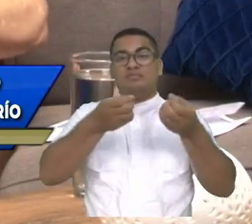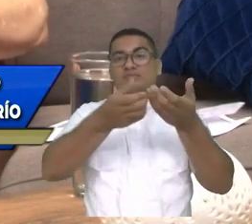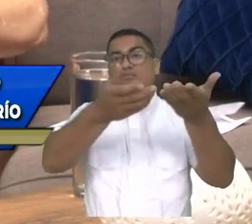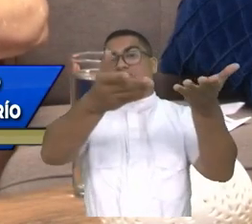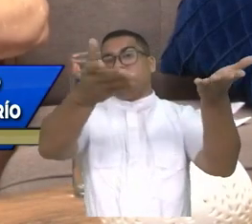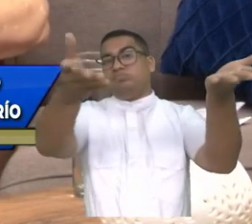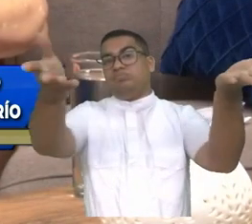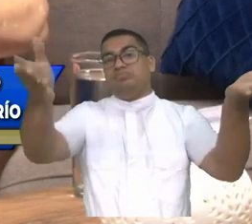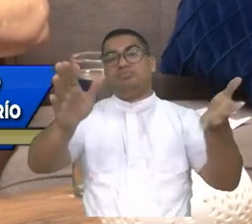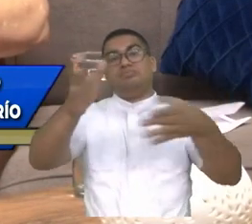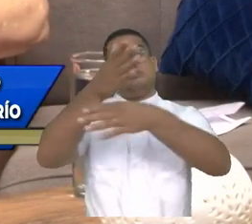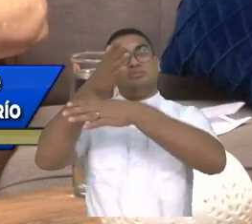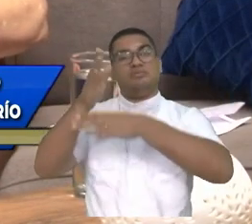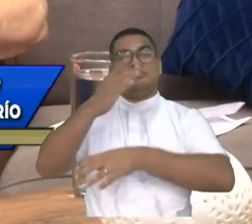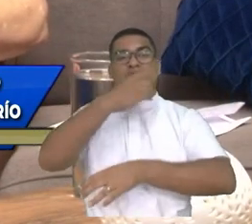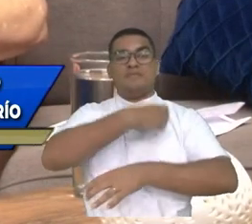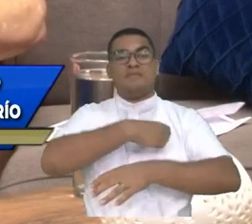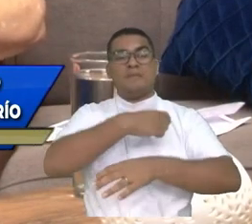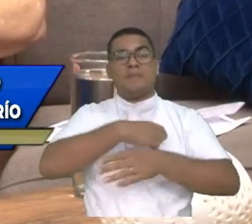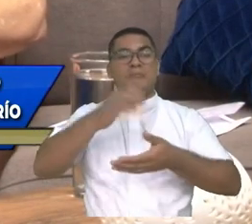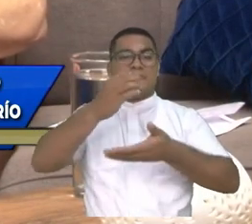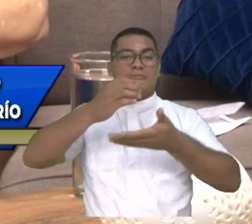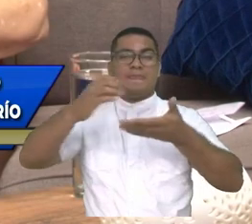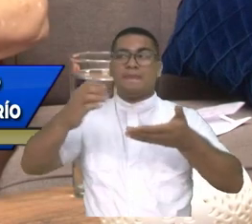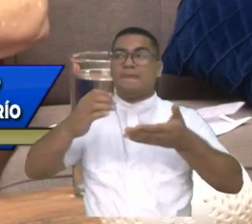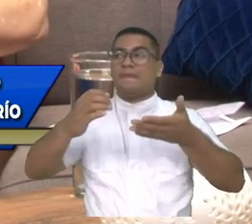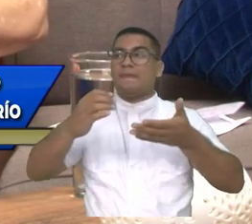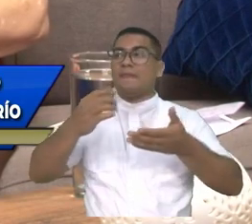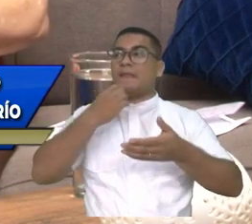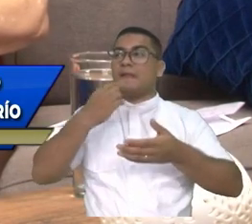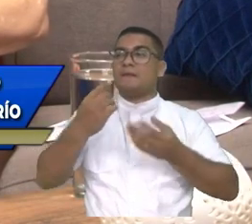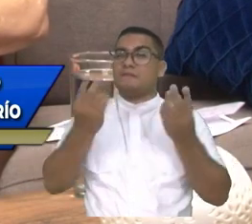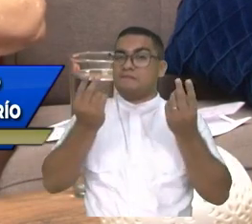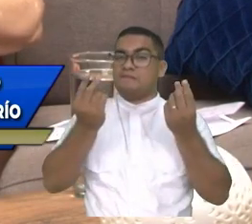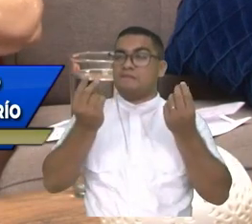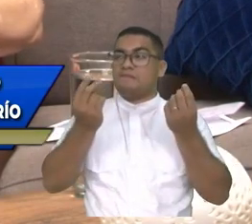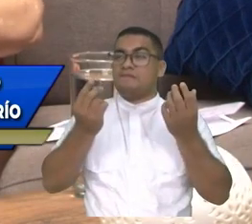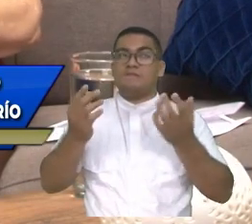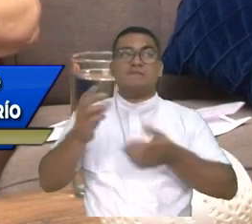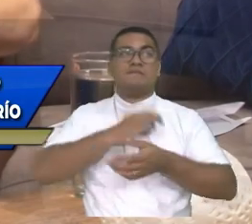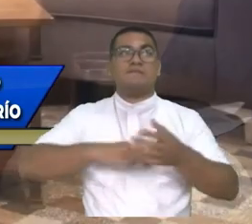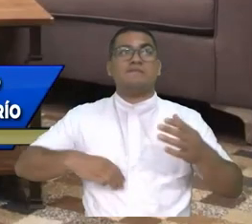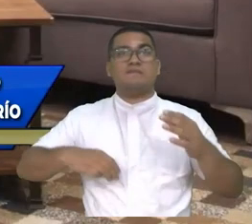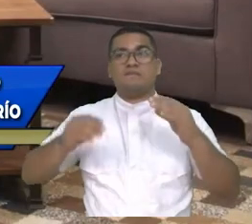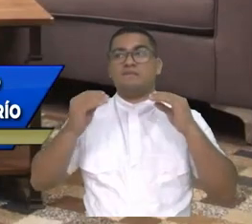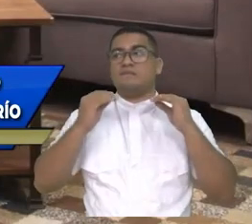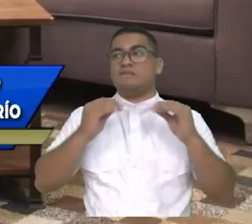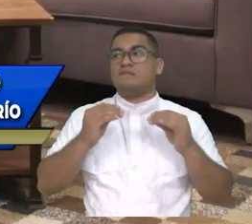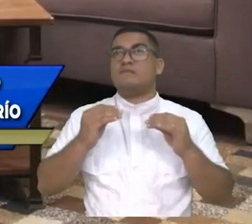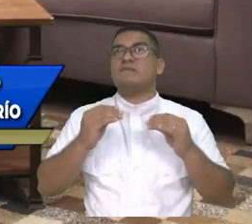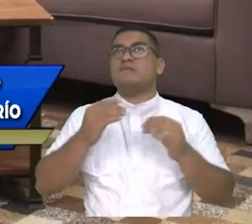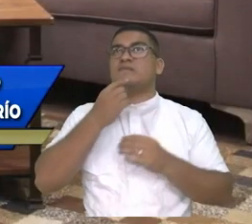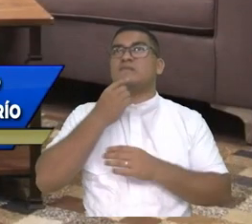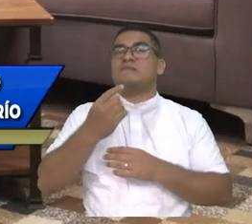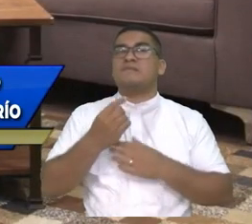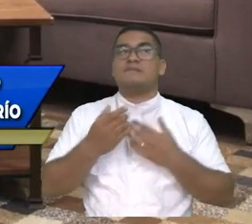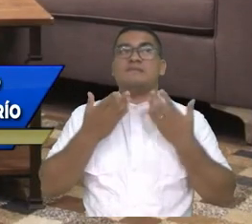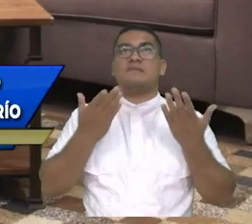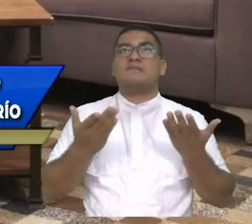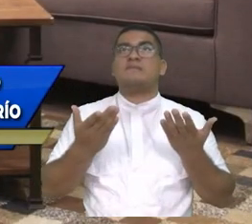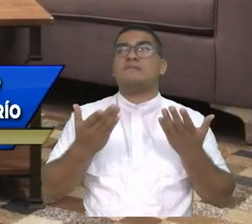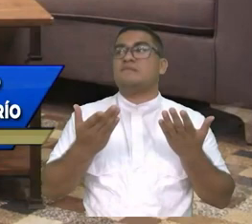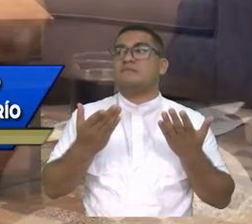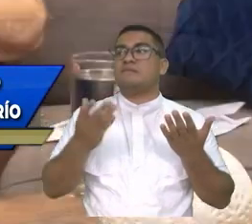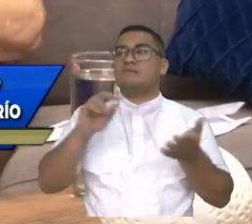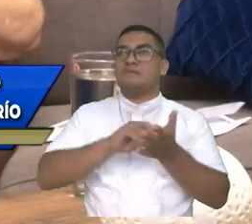las escuelas y colegios, ayudados por nuestra ministra de Educación. Así es que esto